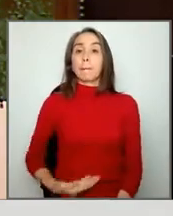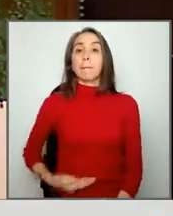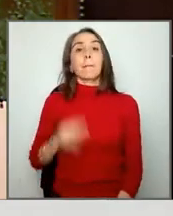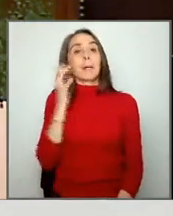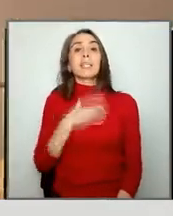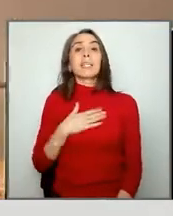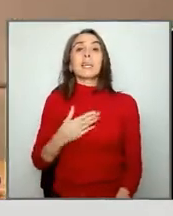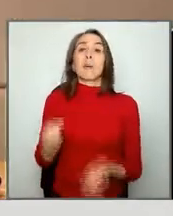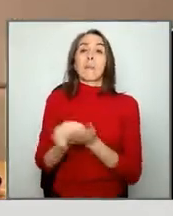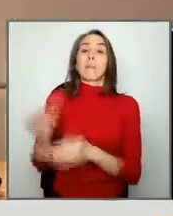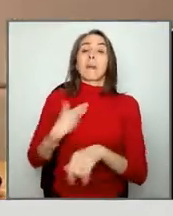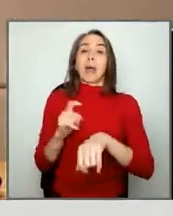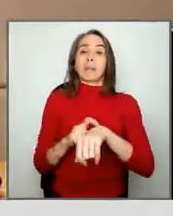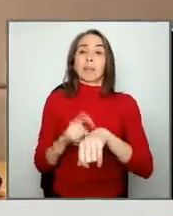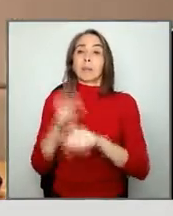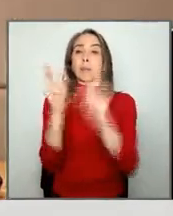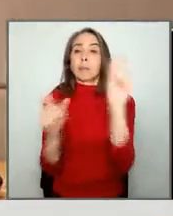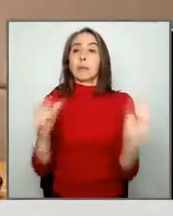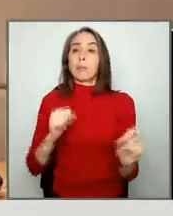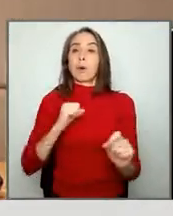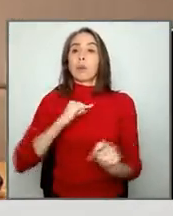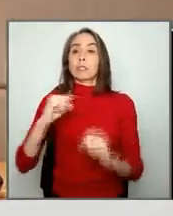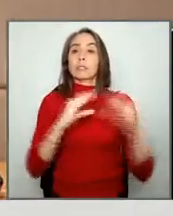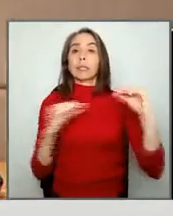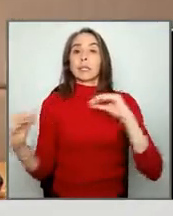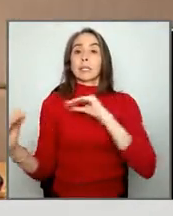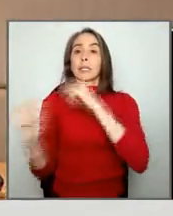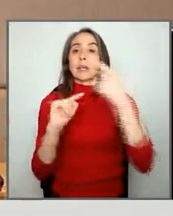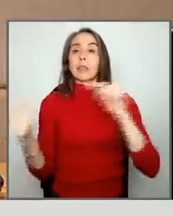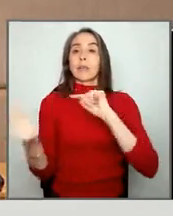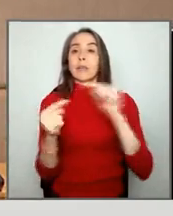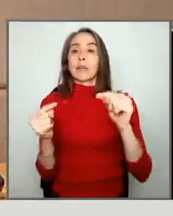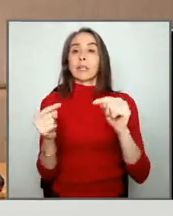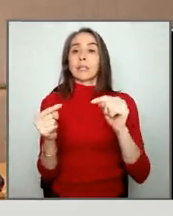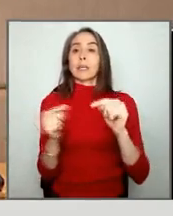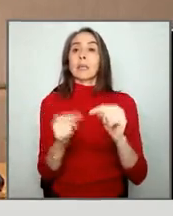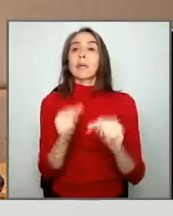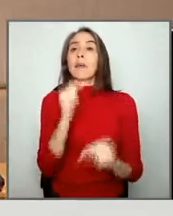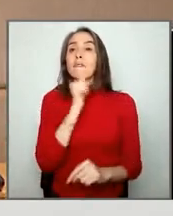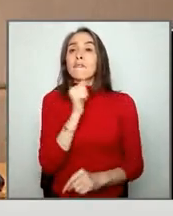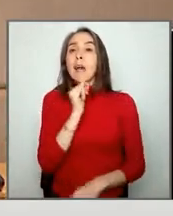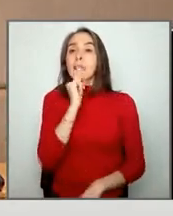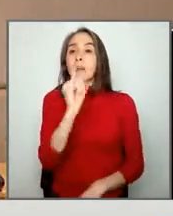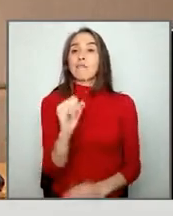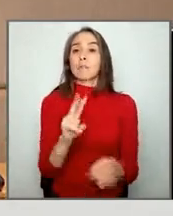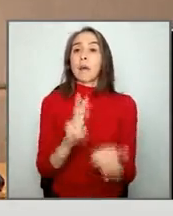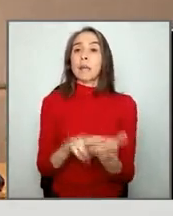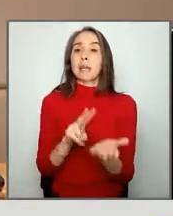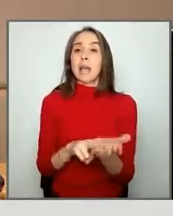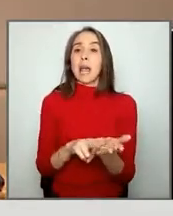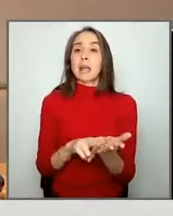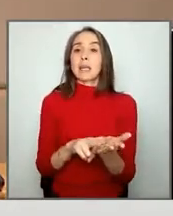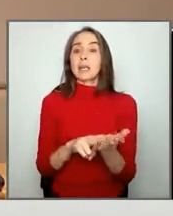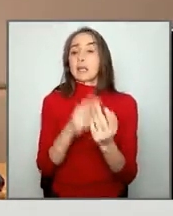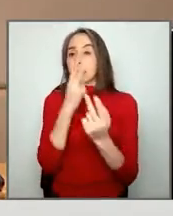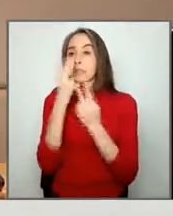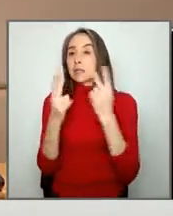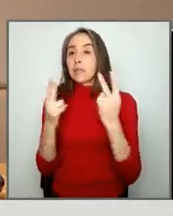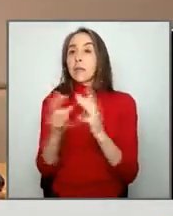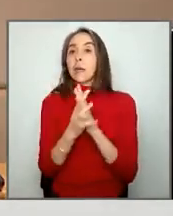así que quien se anime podemos continuar este debate porque está carente de información real y porque está presente harta